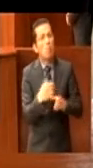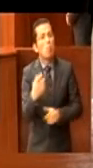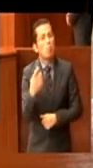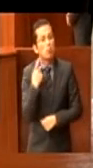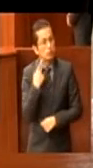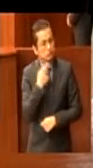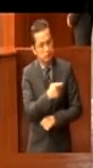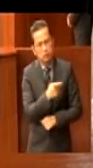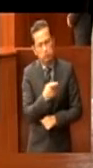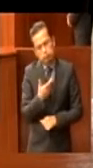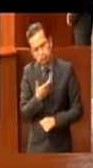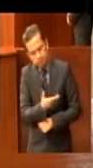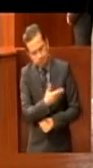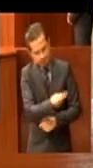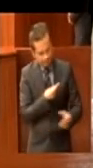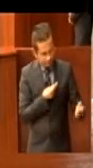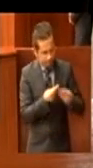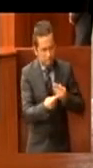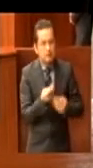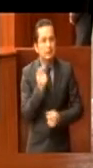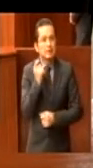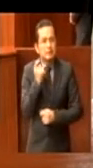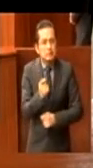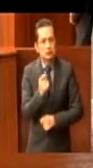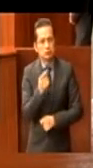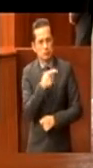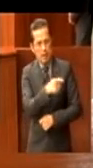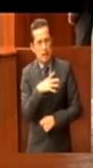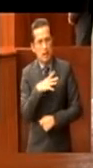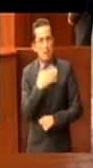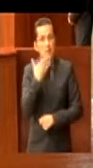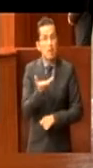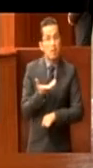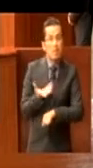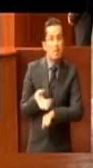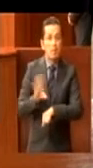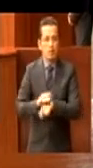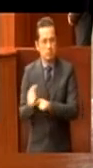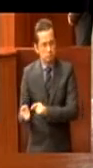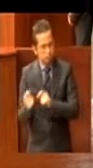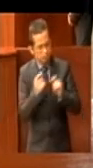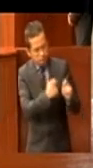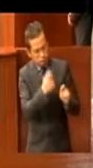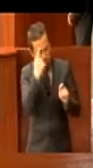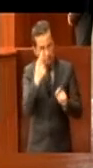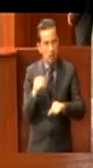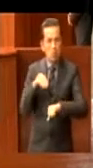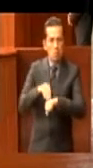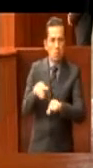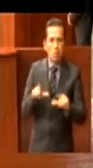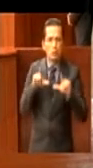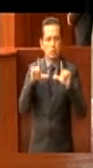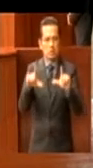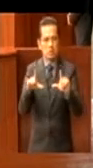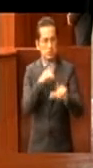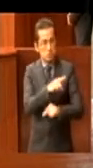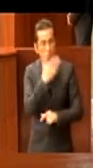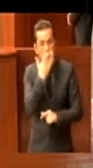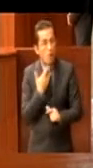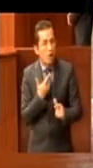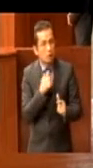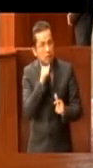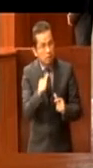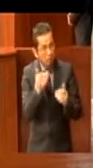acreditó de manera directa o indirecta contar con la autorización para su exposición puesto que